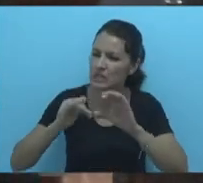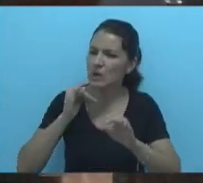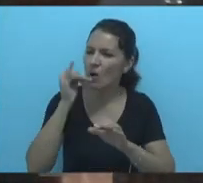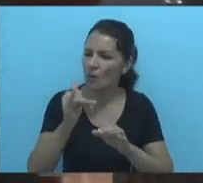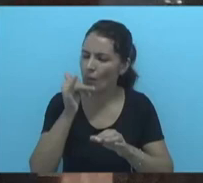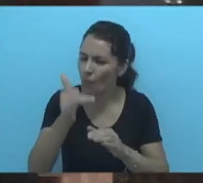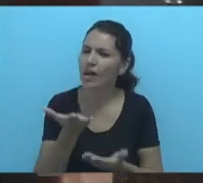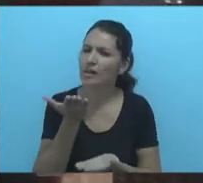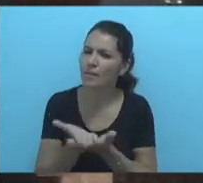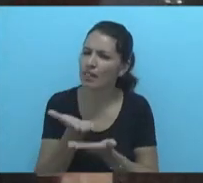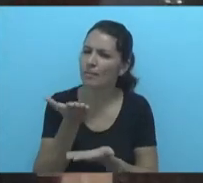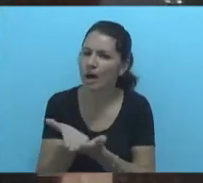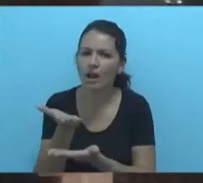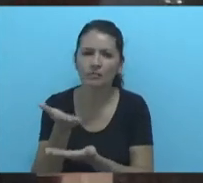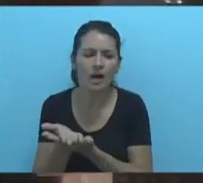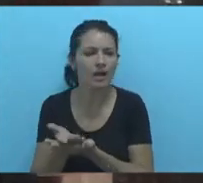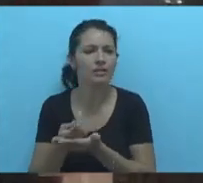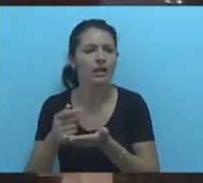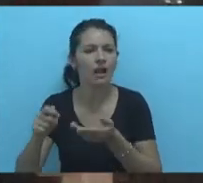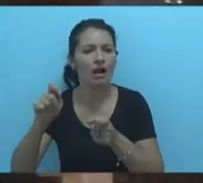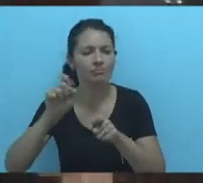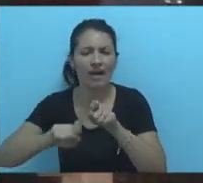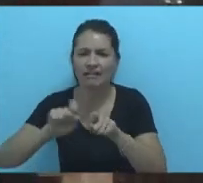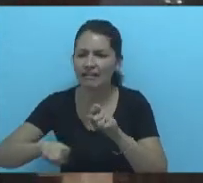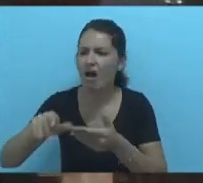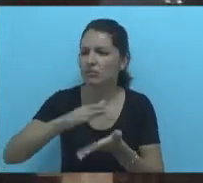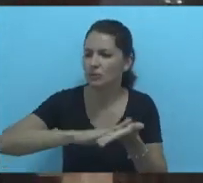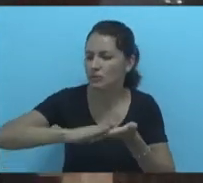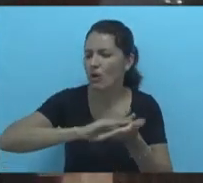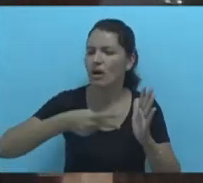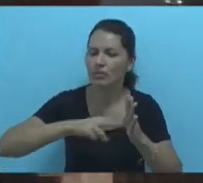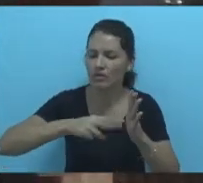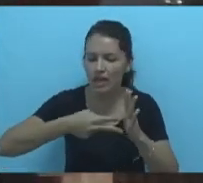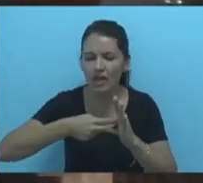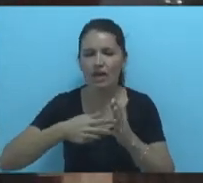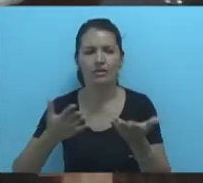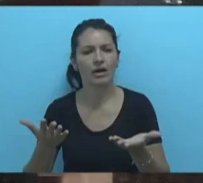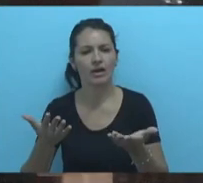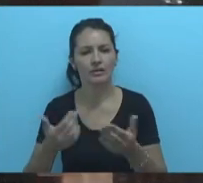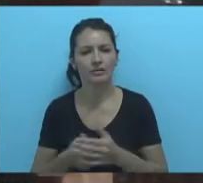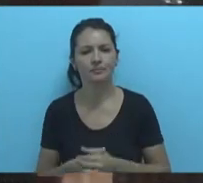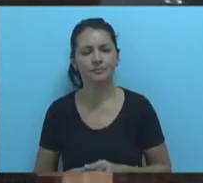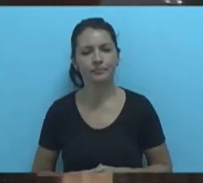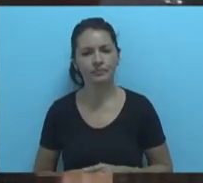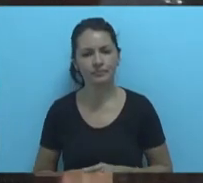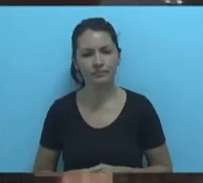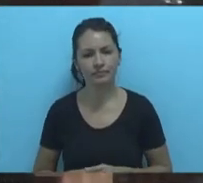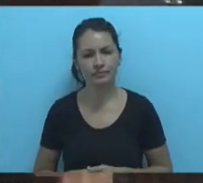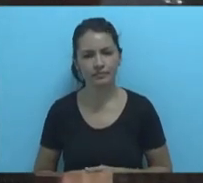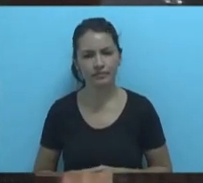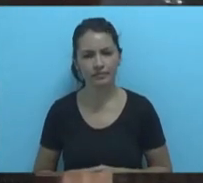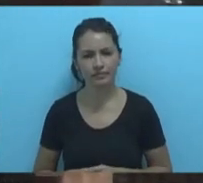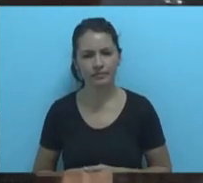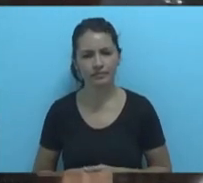de los reclamos airosos que se escuchan desde las bancadas, fundamentalmente del Frente Progresista